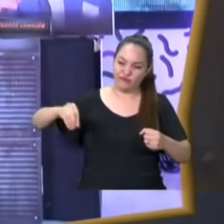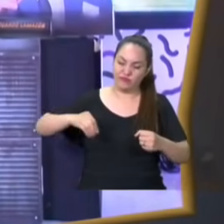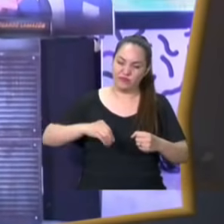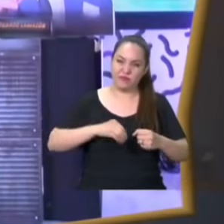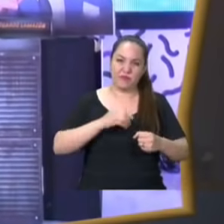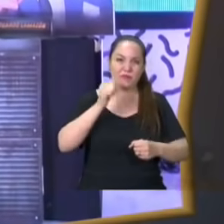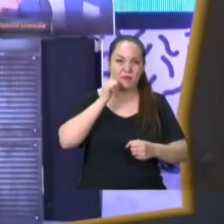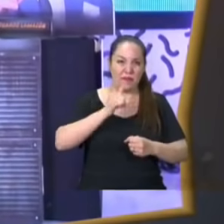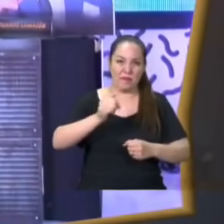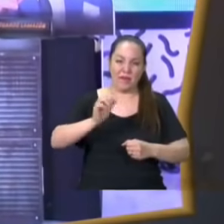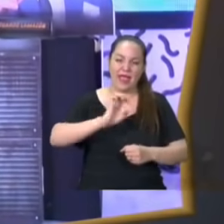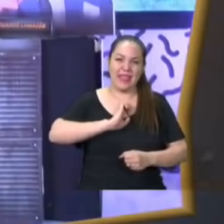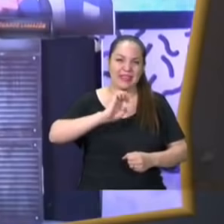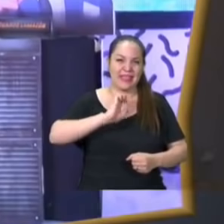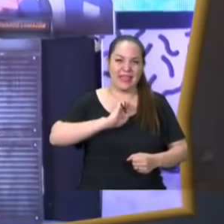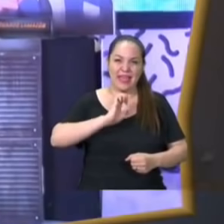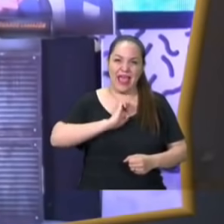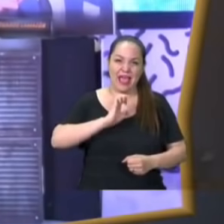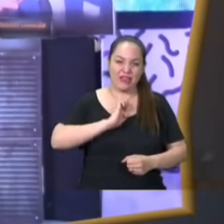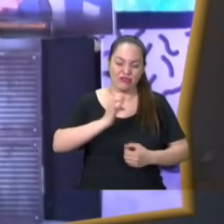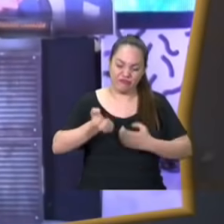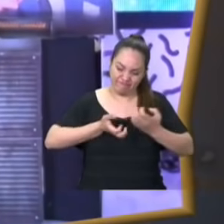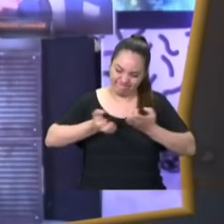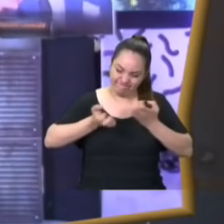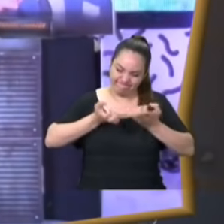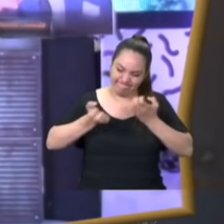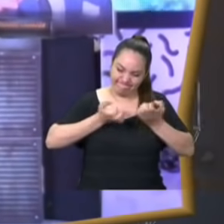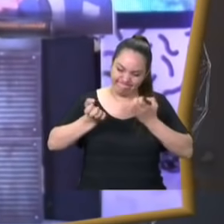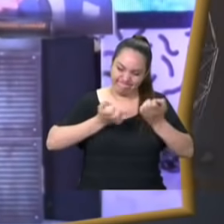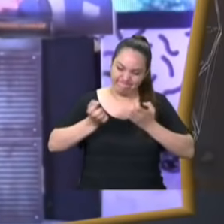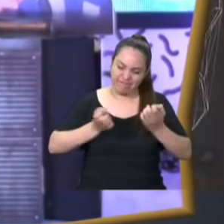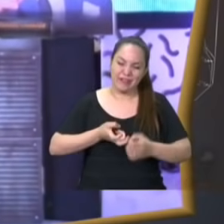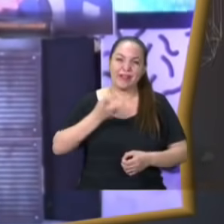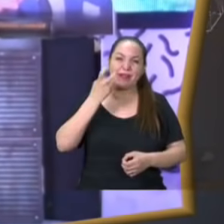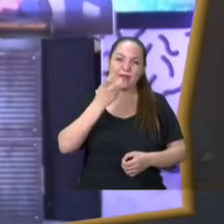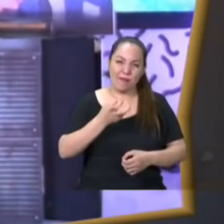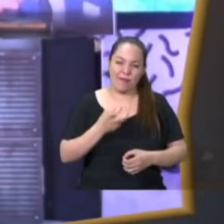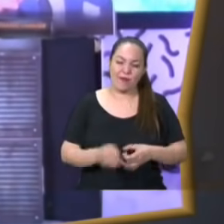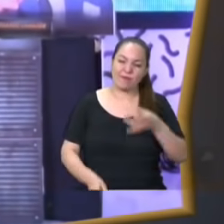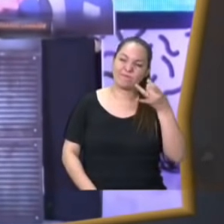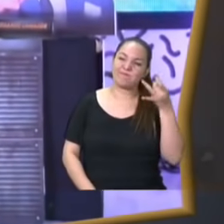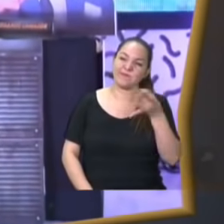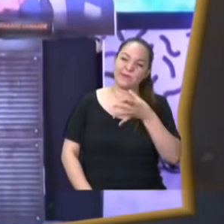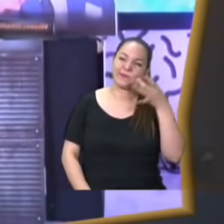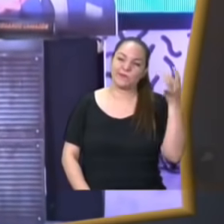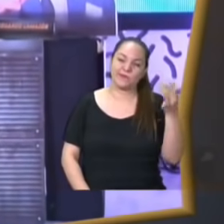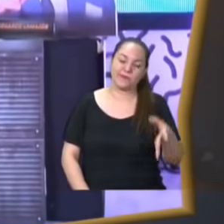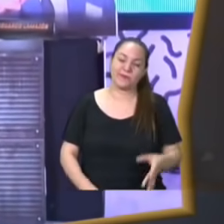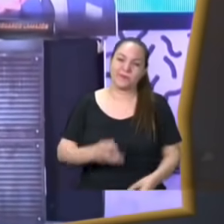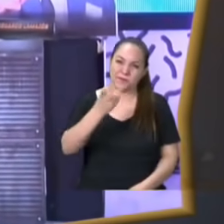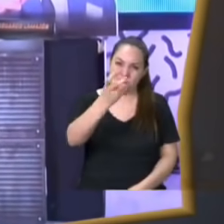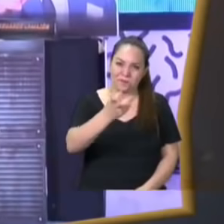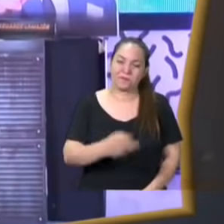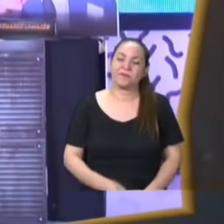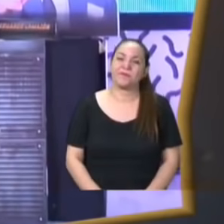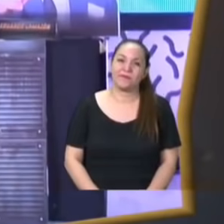entrenando alevosamente, ventajosamente, y por eso el resultado que estamos presenciando.